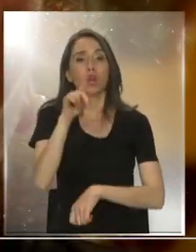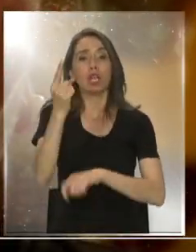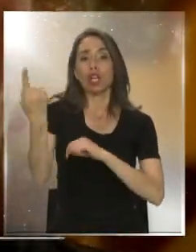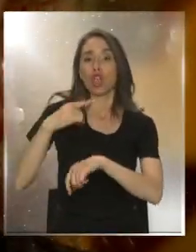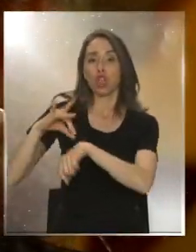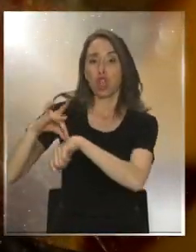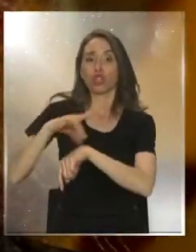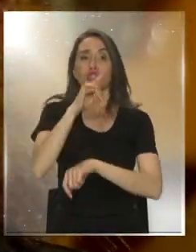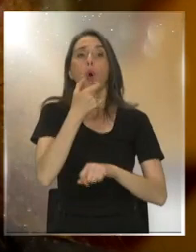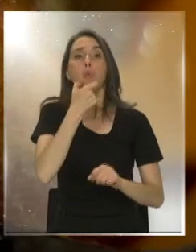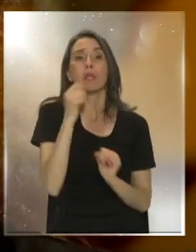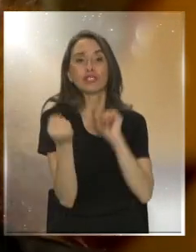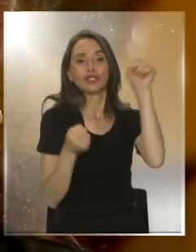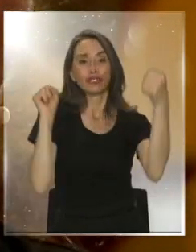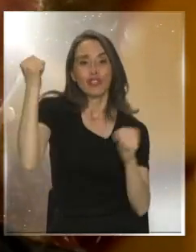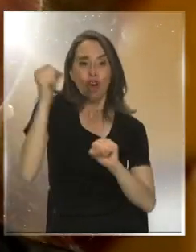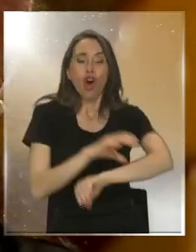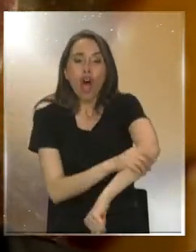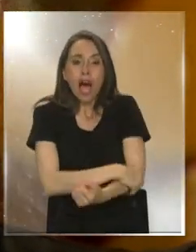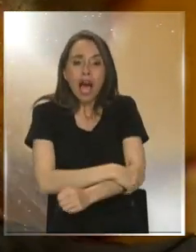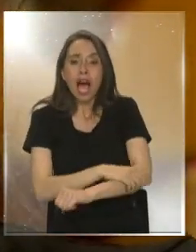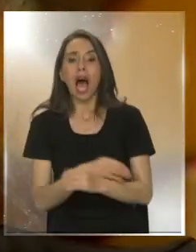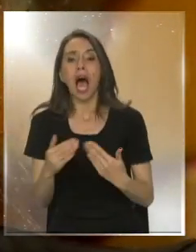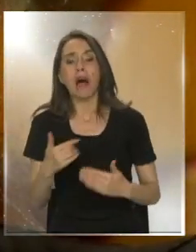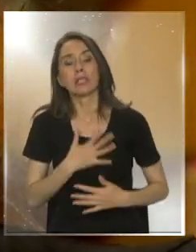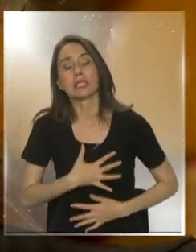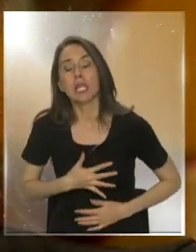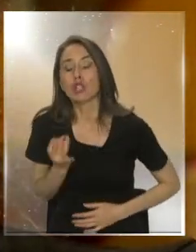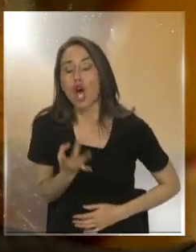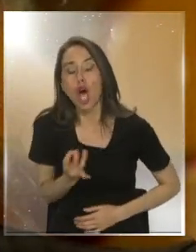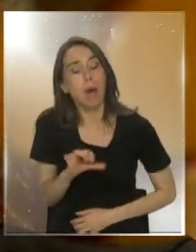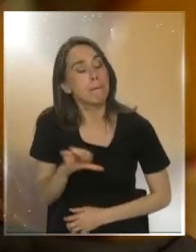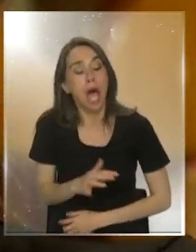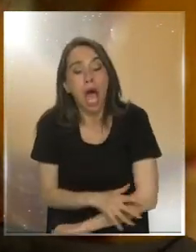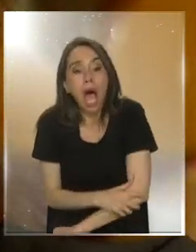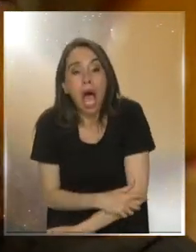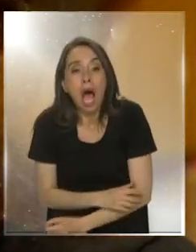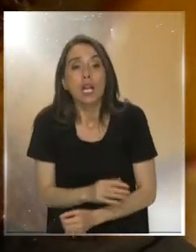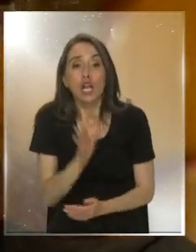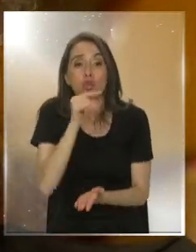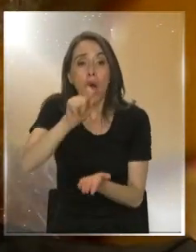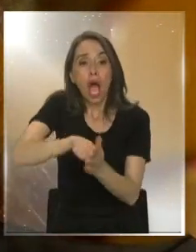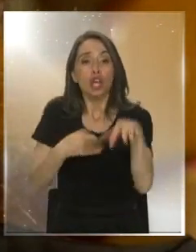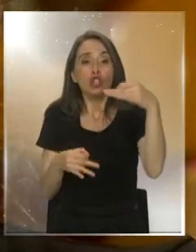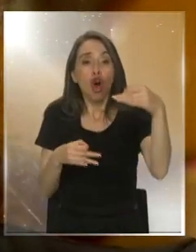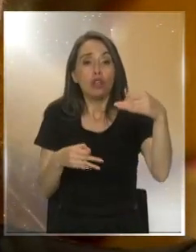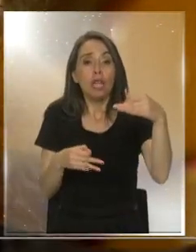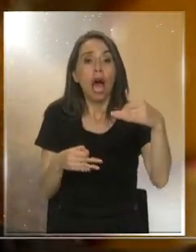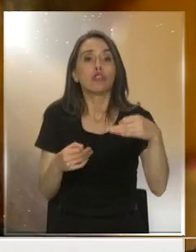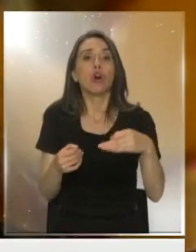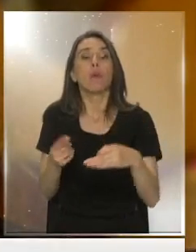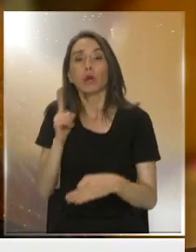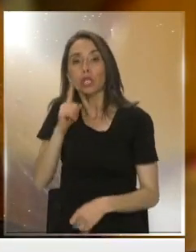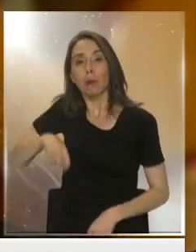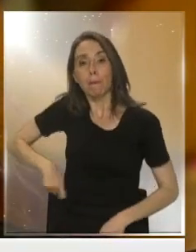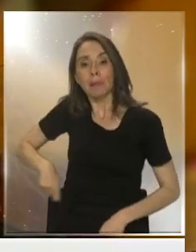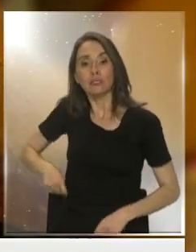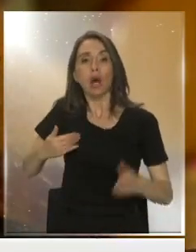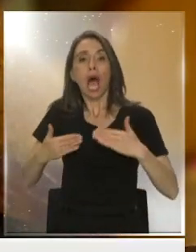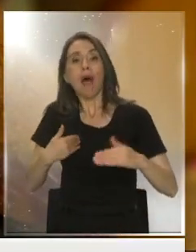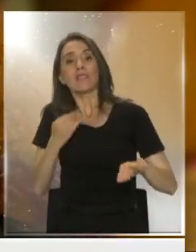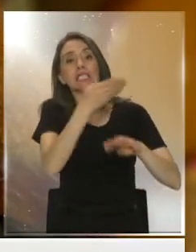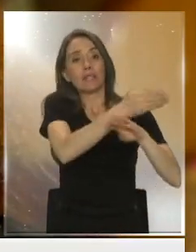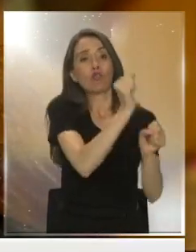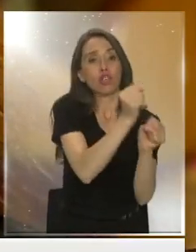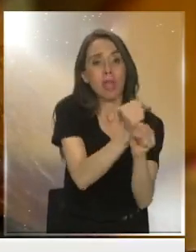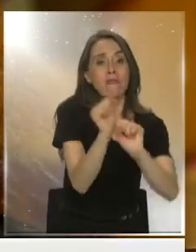y ahí me hicieron hartas cosas, igual de repente igual me siento mal, pero bueno, por eso no tengo contrato, porque tengo la pensión y a veces voy, a veces no voy,